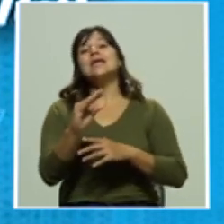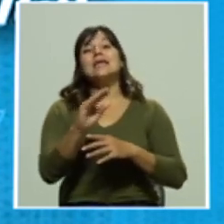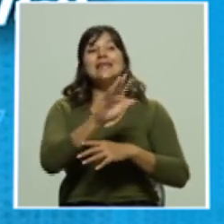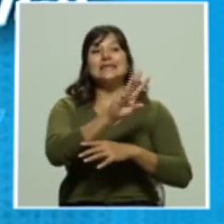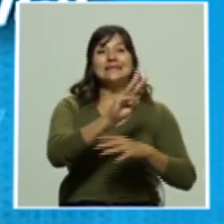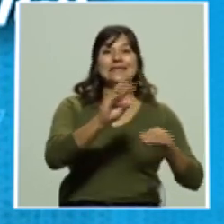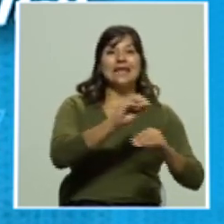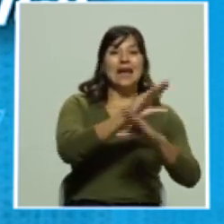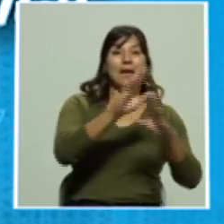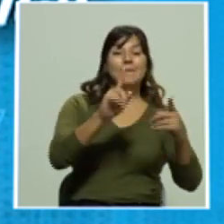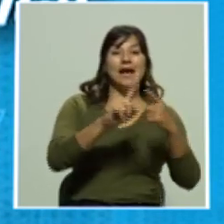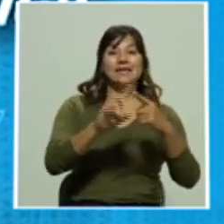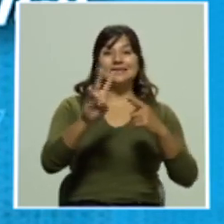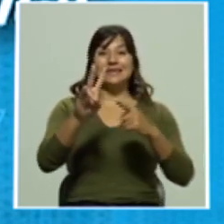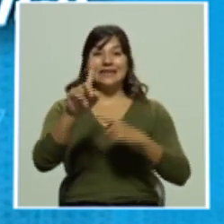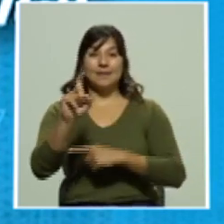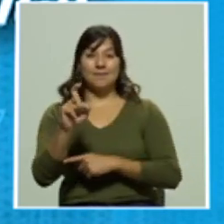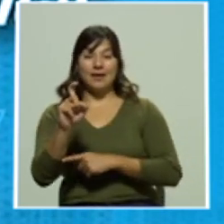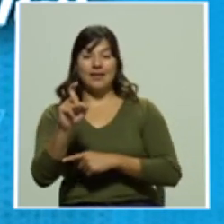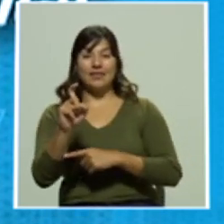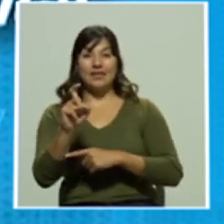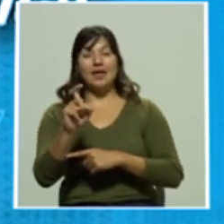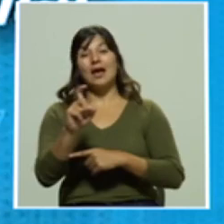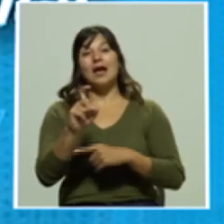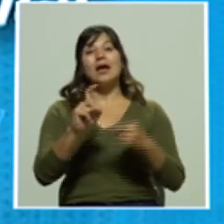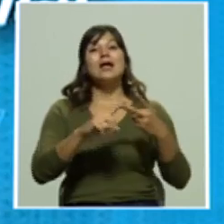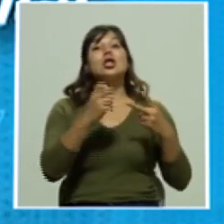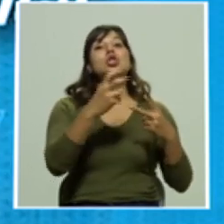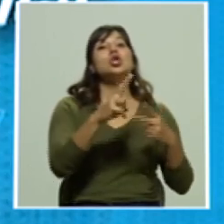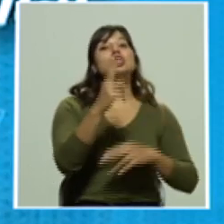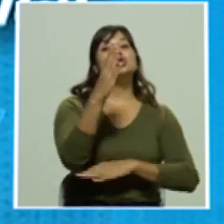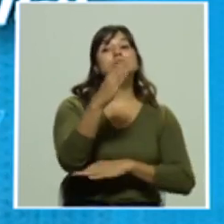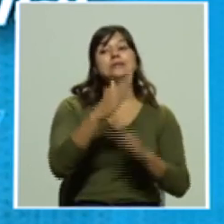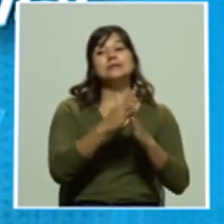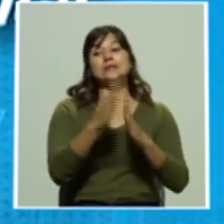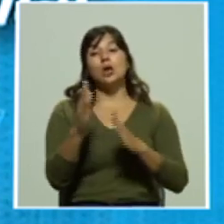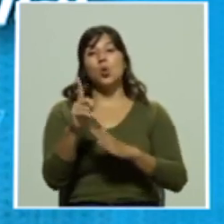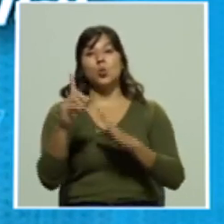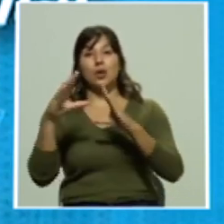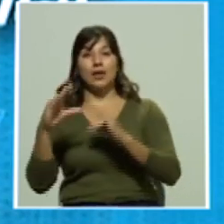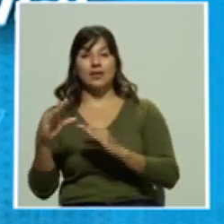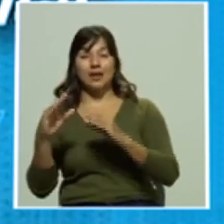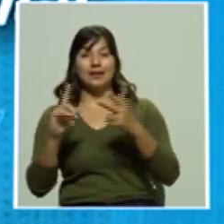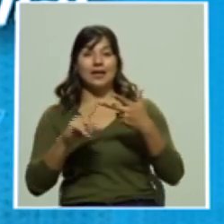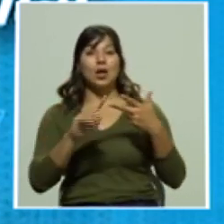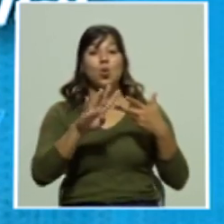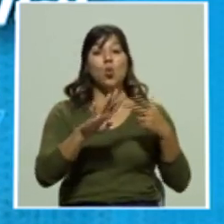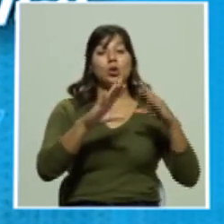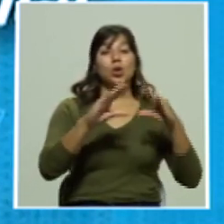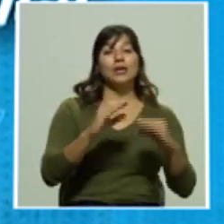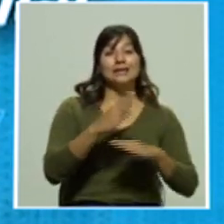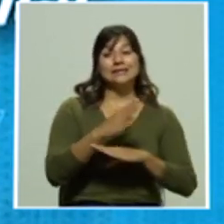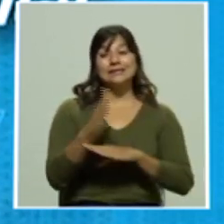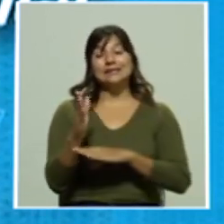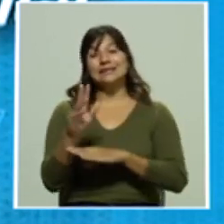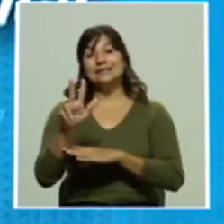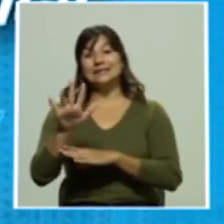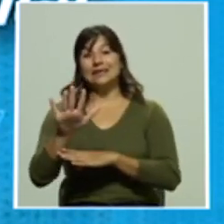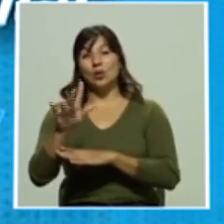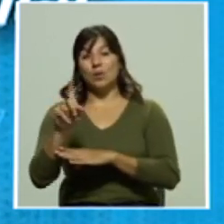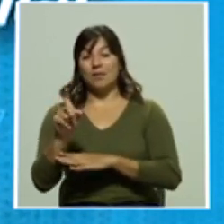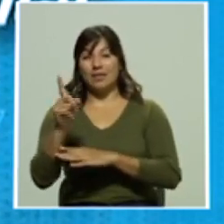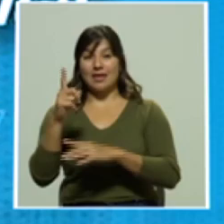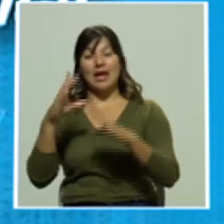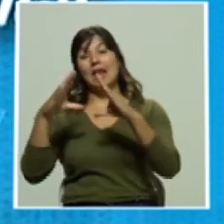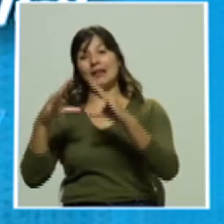6 de la mañana a 7 y media, de 12 mediodía a 1 de la tarde y de 4 de la tarde a 5 y media de la